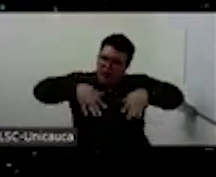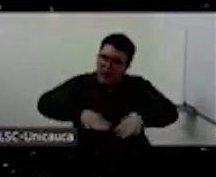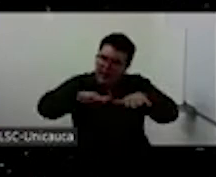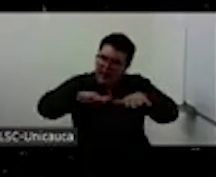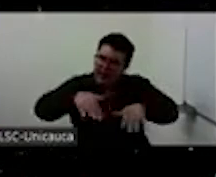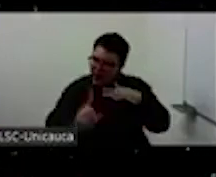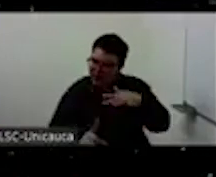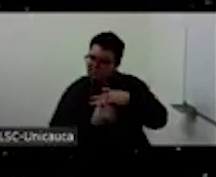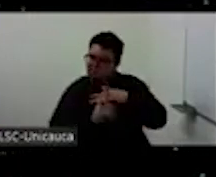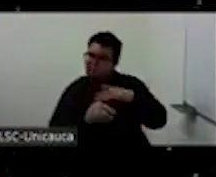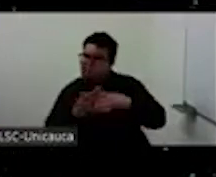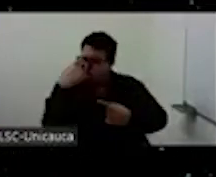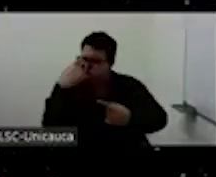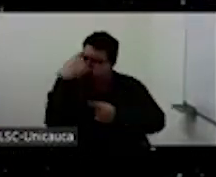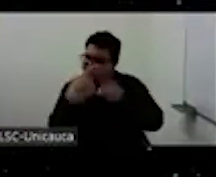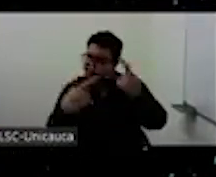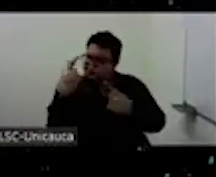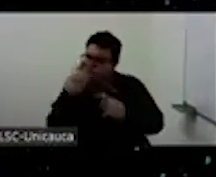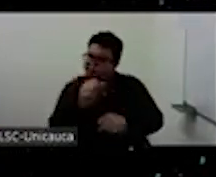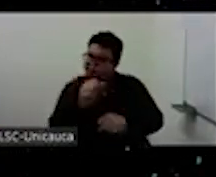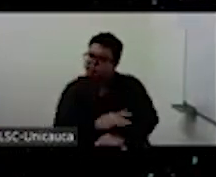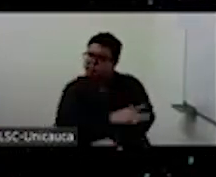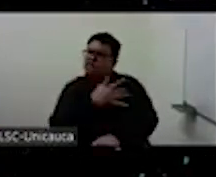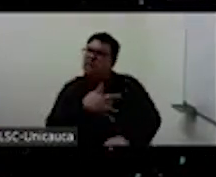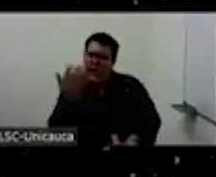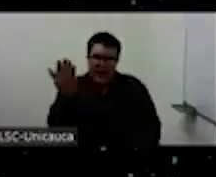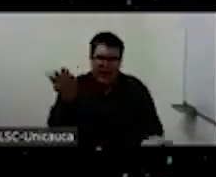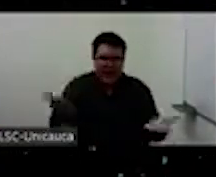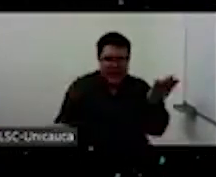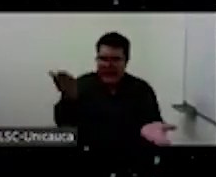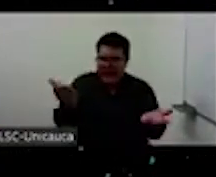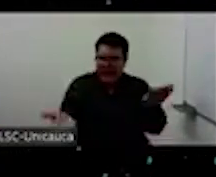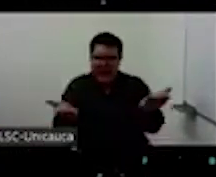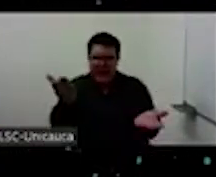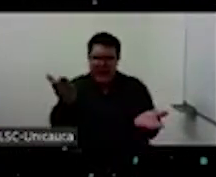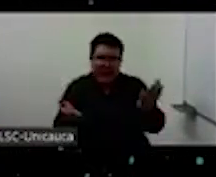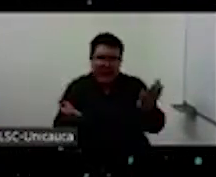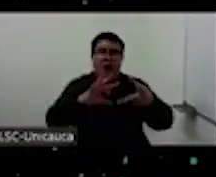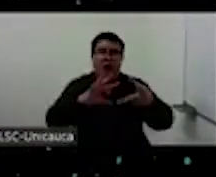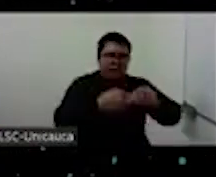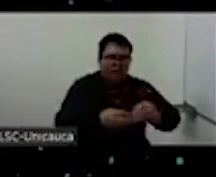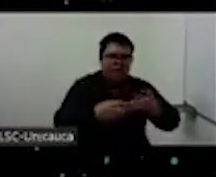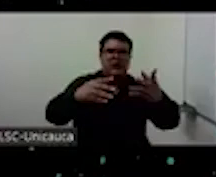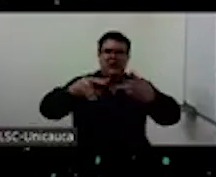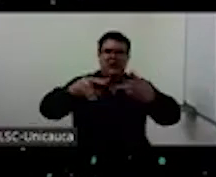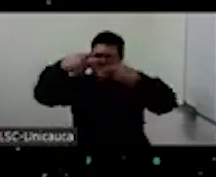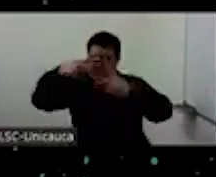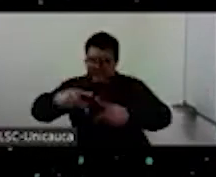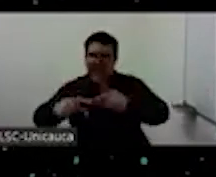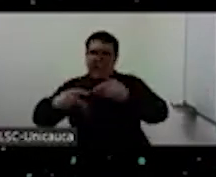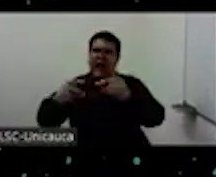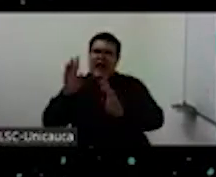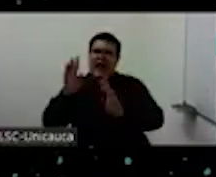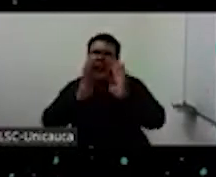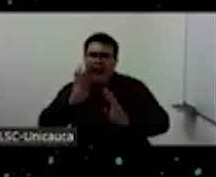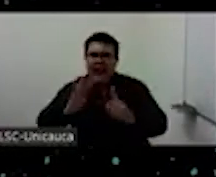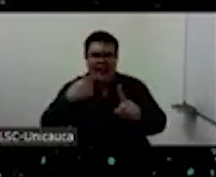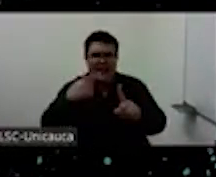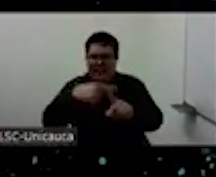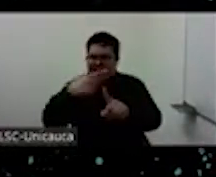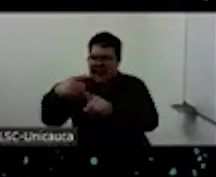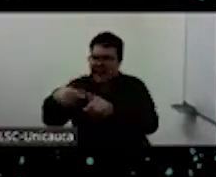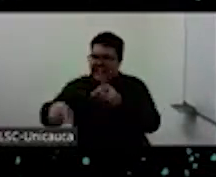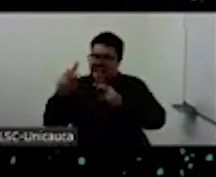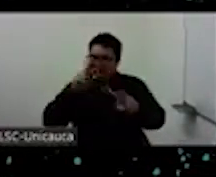mapuche han establecido comparaciones de las formas, los diseños, coloridos, que son textiles provenientes